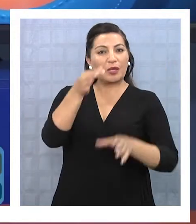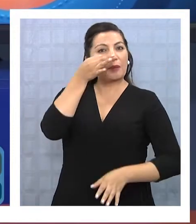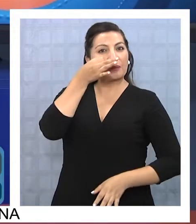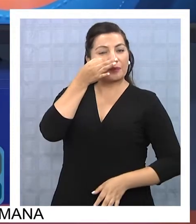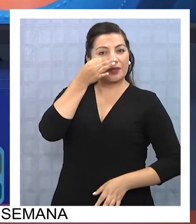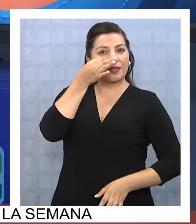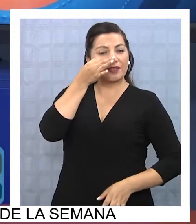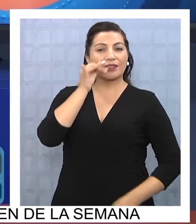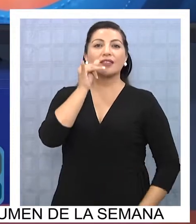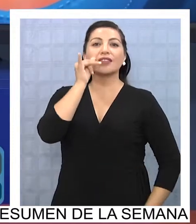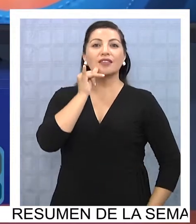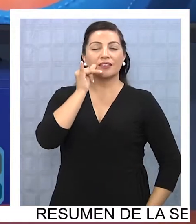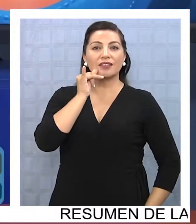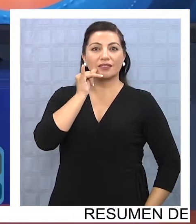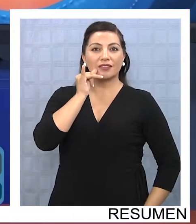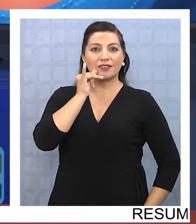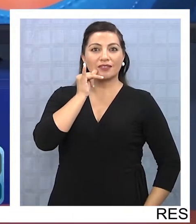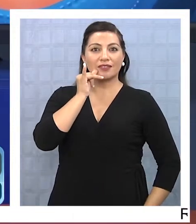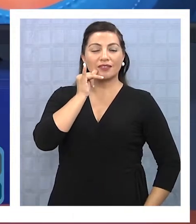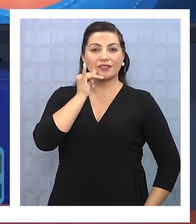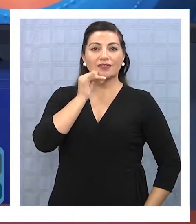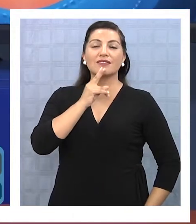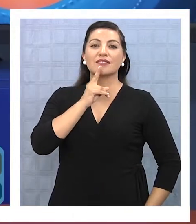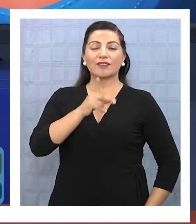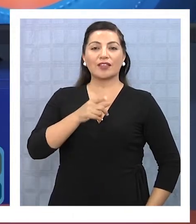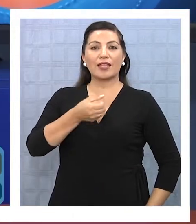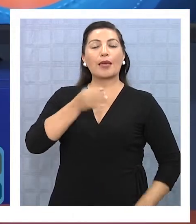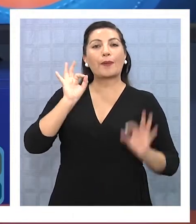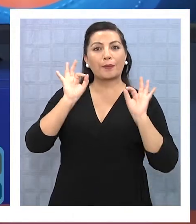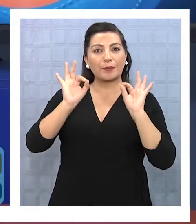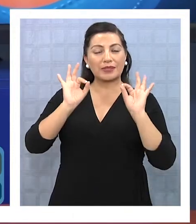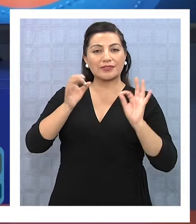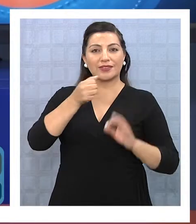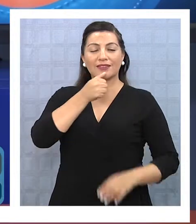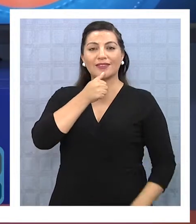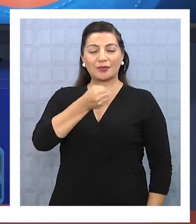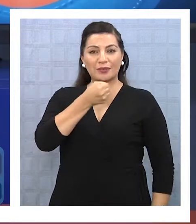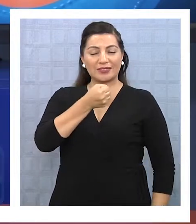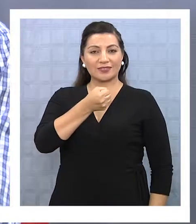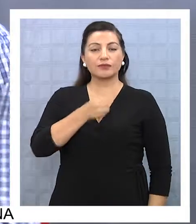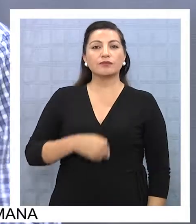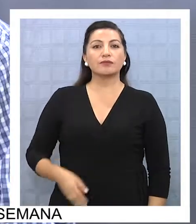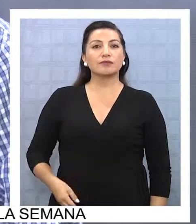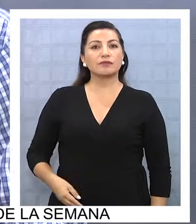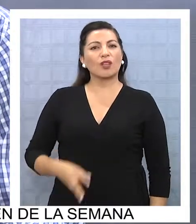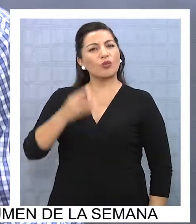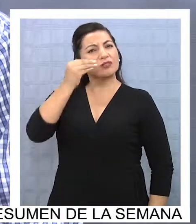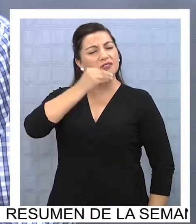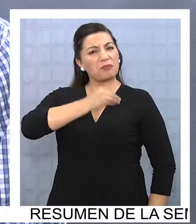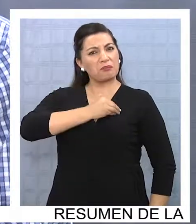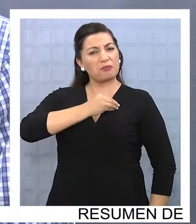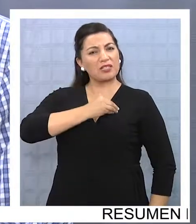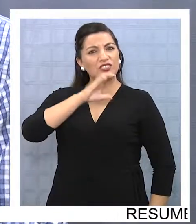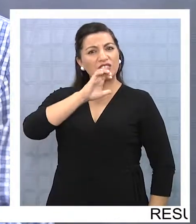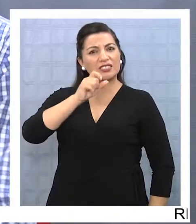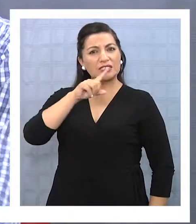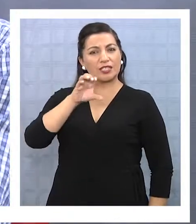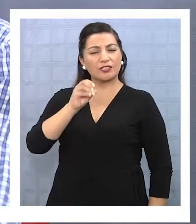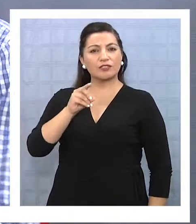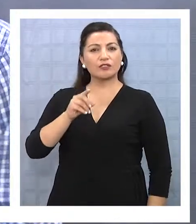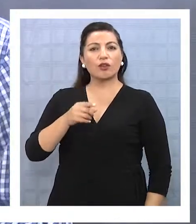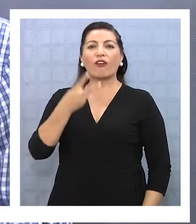telespectadores de este canal y el especial de prensa Iquique Televisión. Lo echamos de menos en el censo el otro día. Vimos a